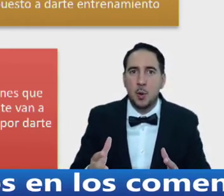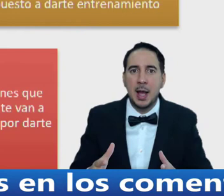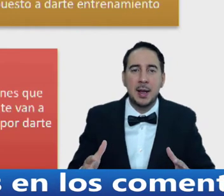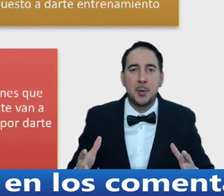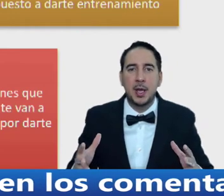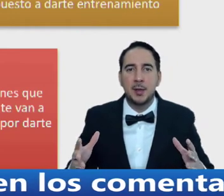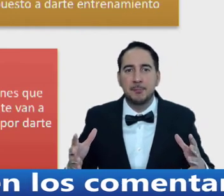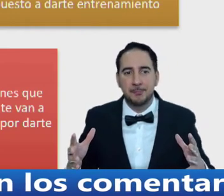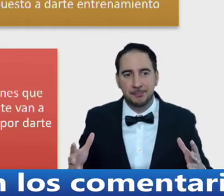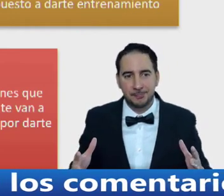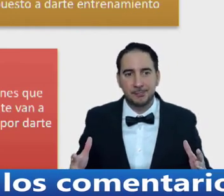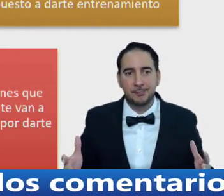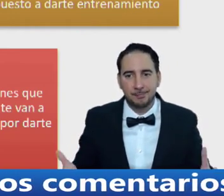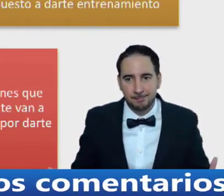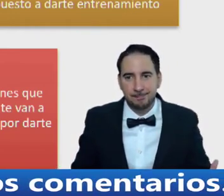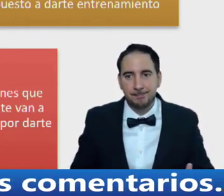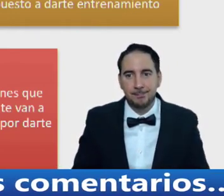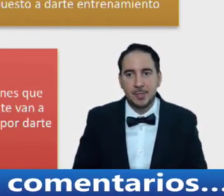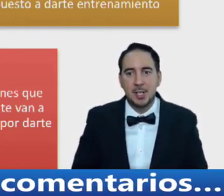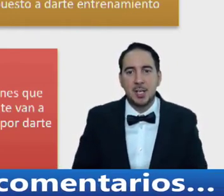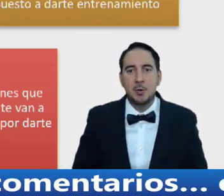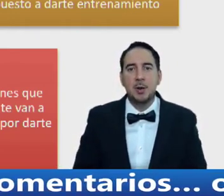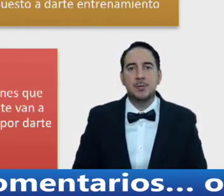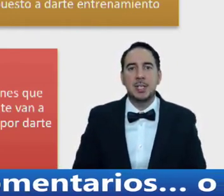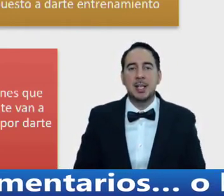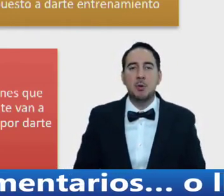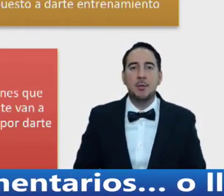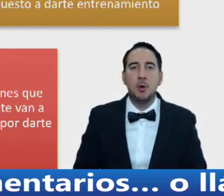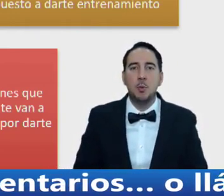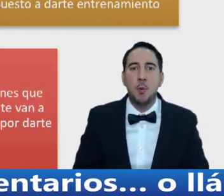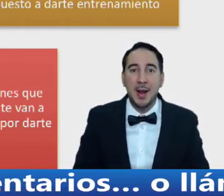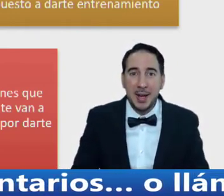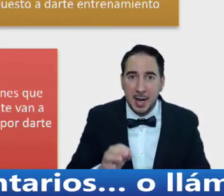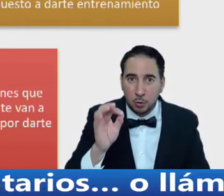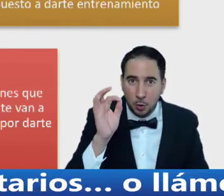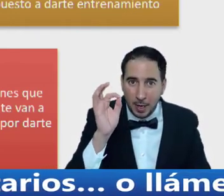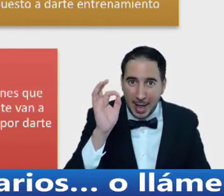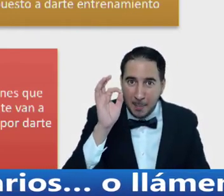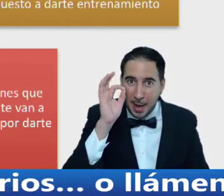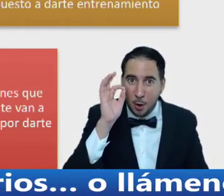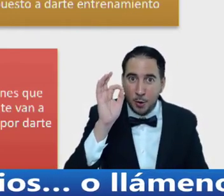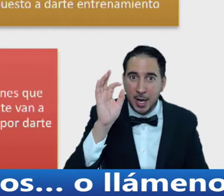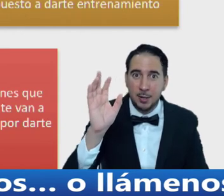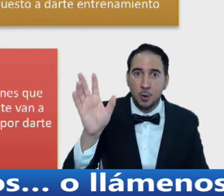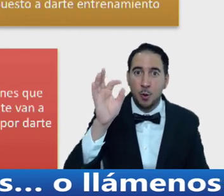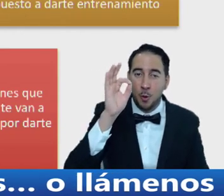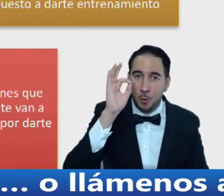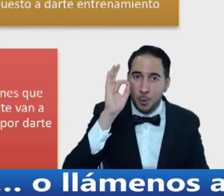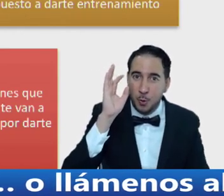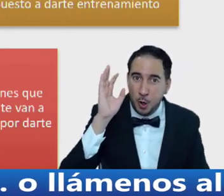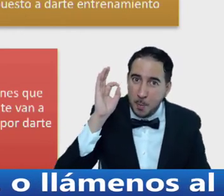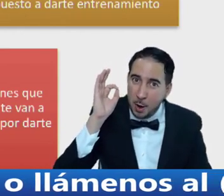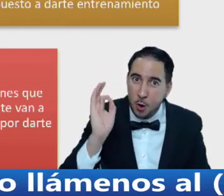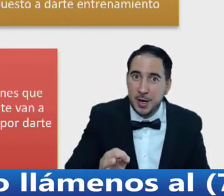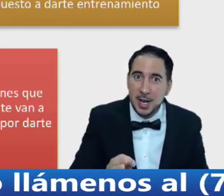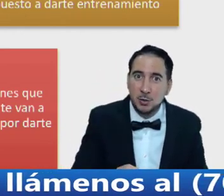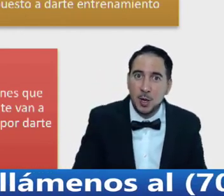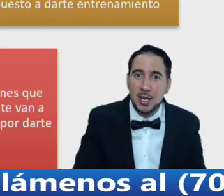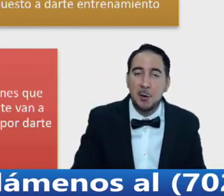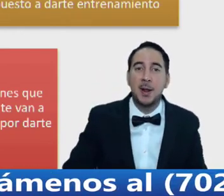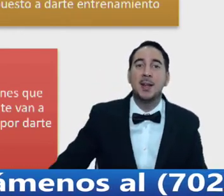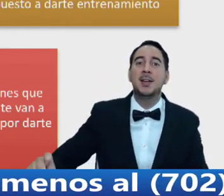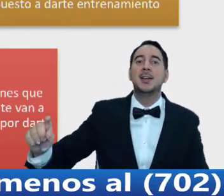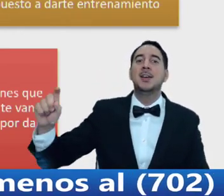pueda saber negociar. Y bueno, si está buscando un buen realto, el mejor realto, uno de los mejores